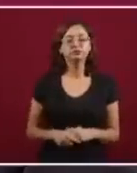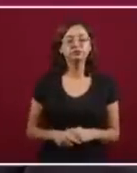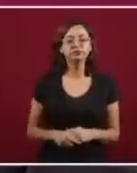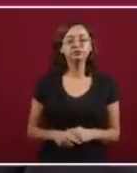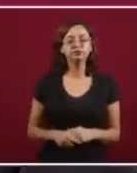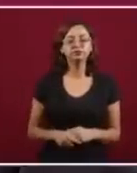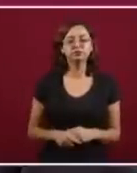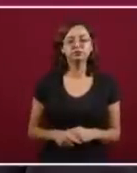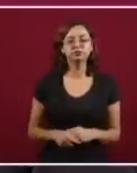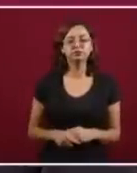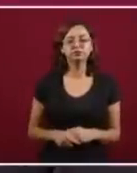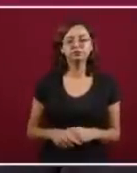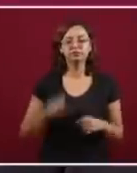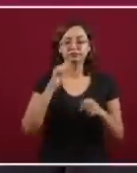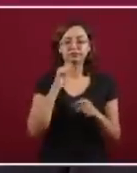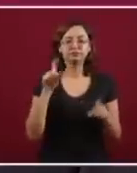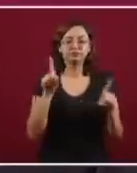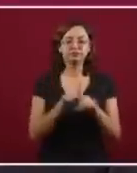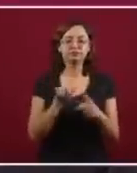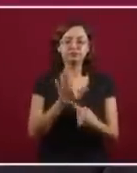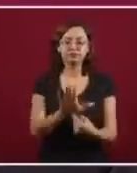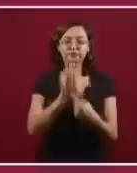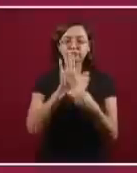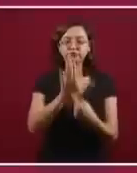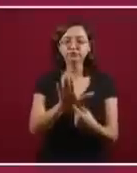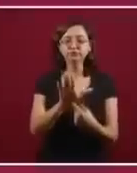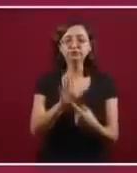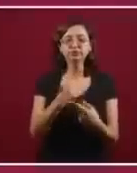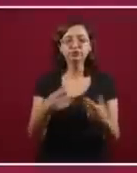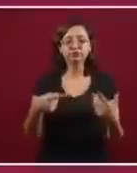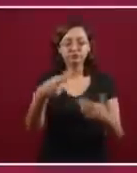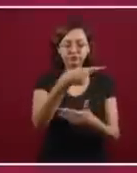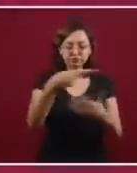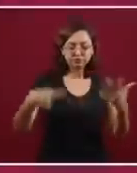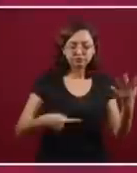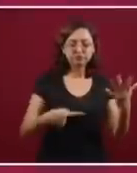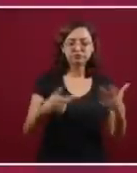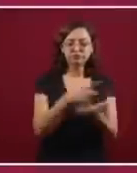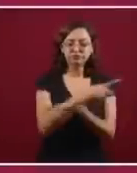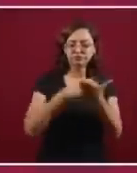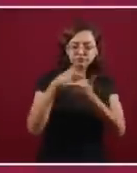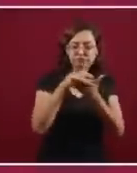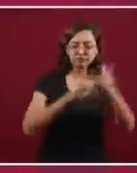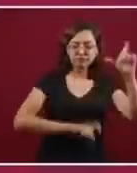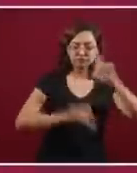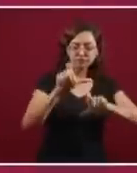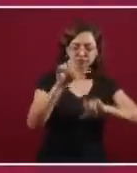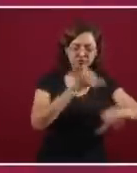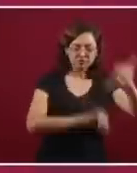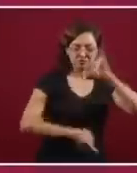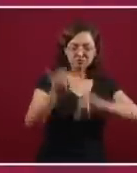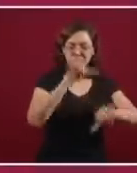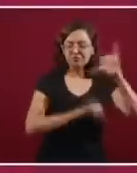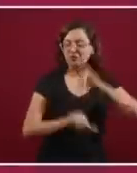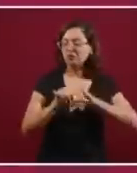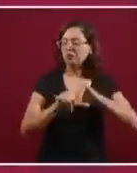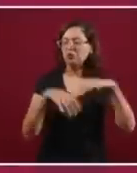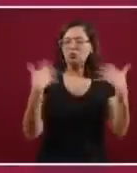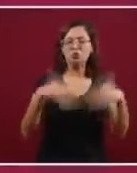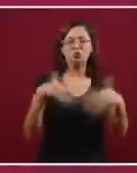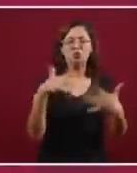está demostrado que la adicción a estos químicos mata destruye